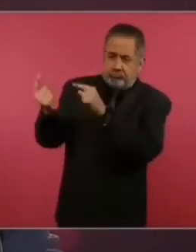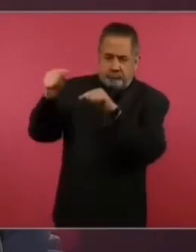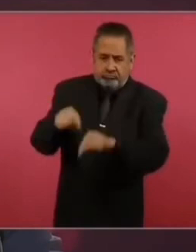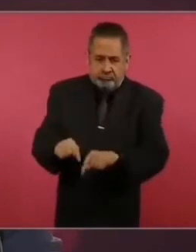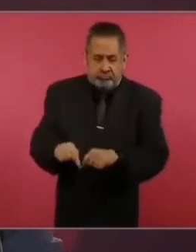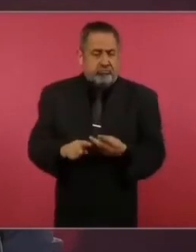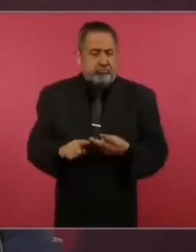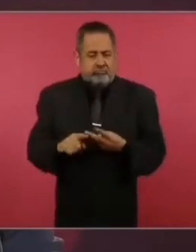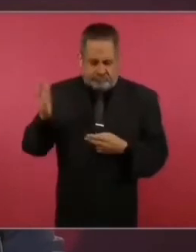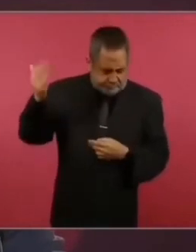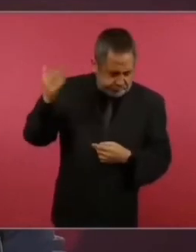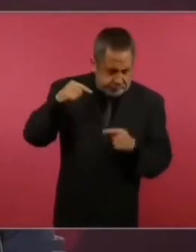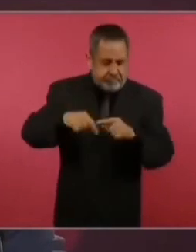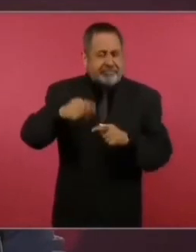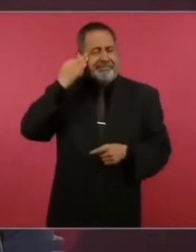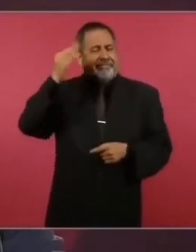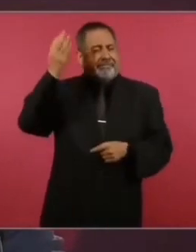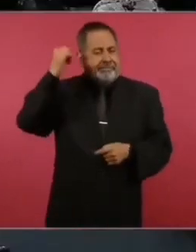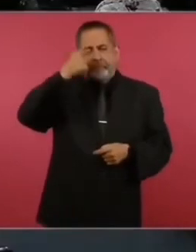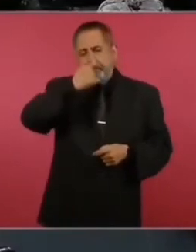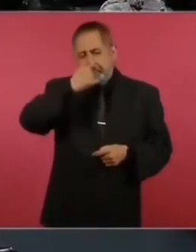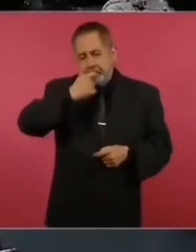la persecución de Hitler?